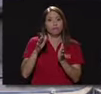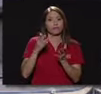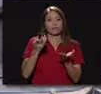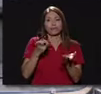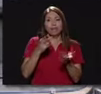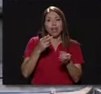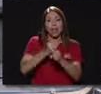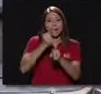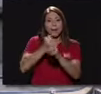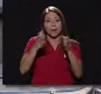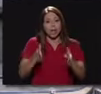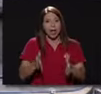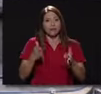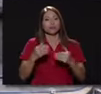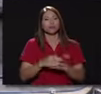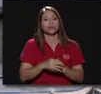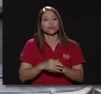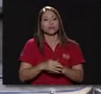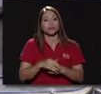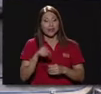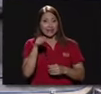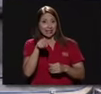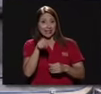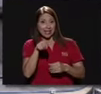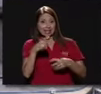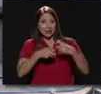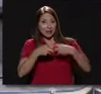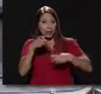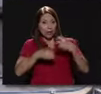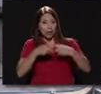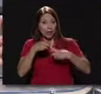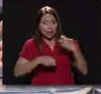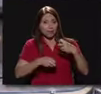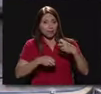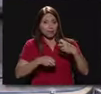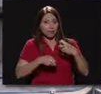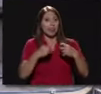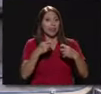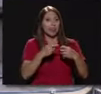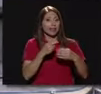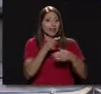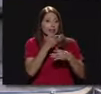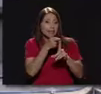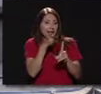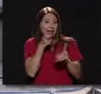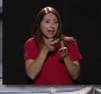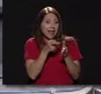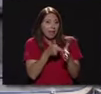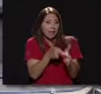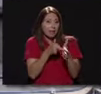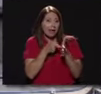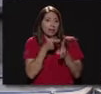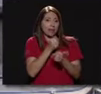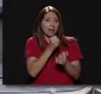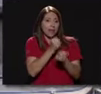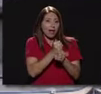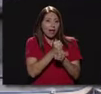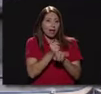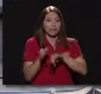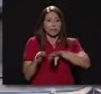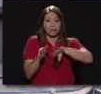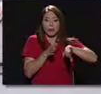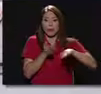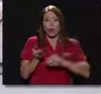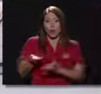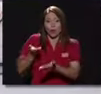empleados. Y por supuesto, digamos, si este es el problema por el lado de la demanda de trabajo, tenemos otro problema por el lado